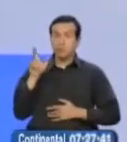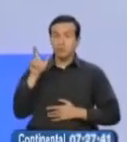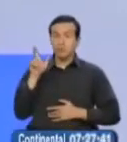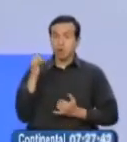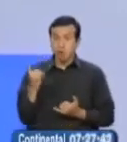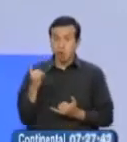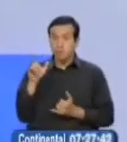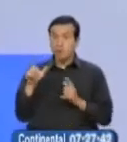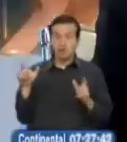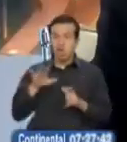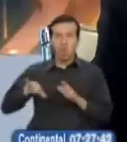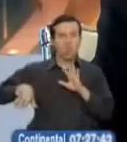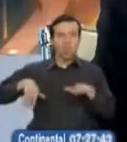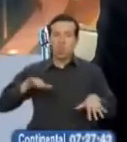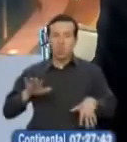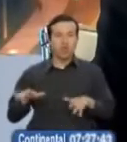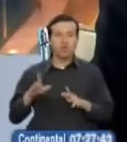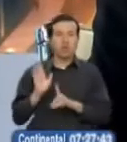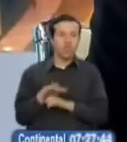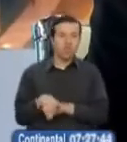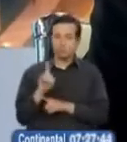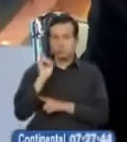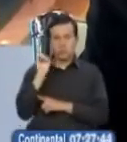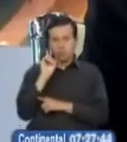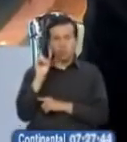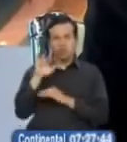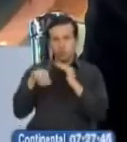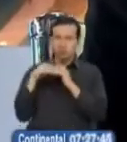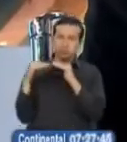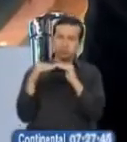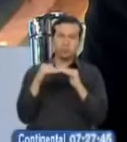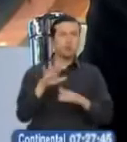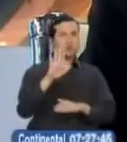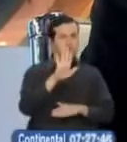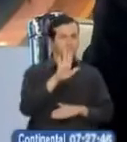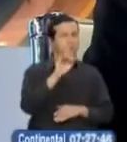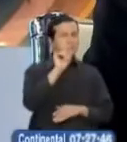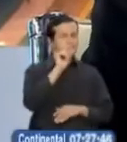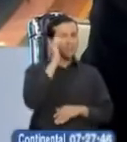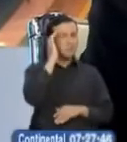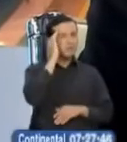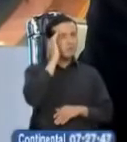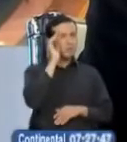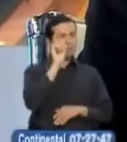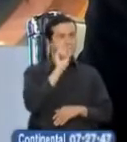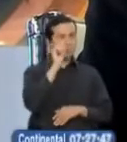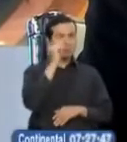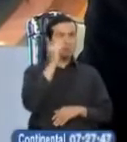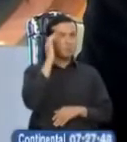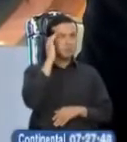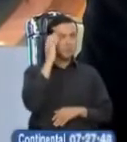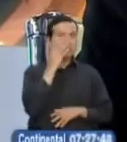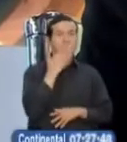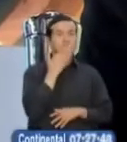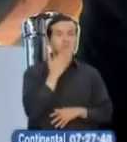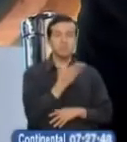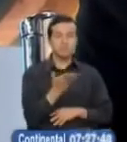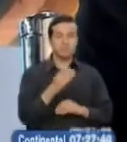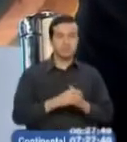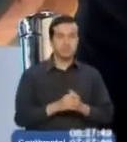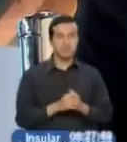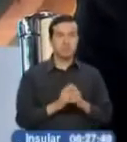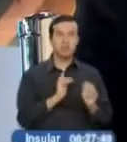lema de la conferencia. No, y eso está bien, pero ¿sabes? Hay algo que me preocupa, Moni, es el bajo indicador